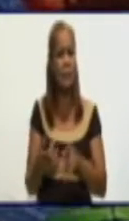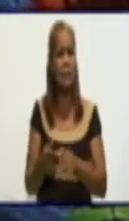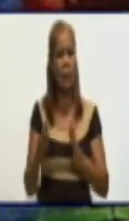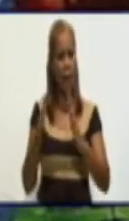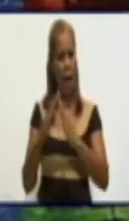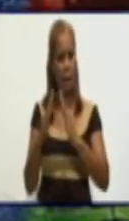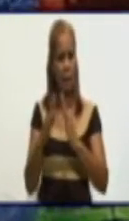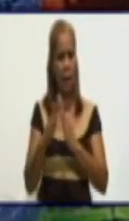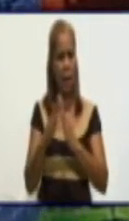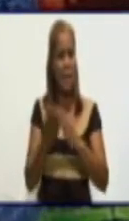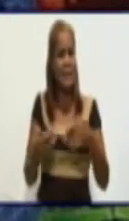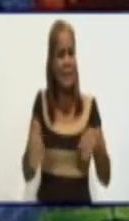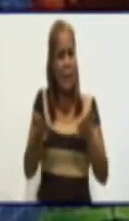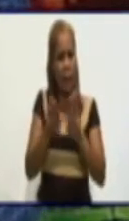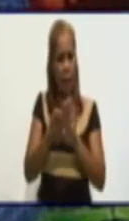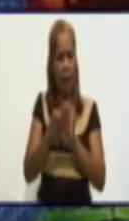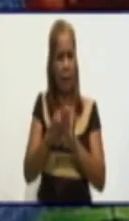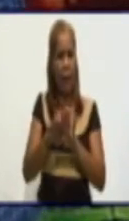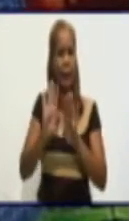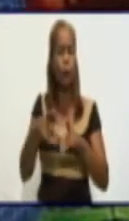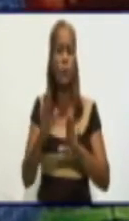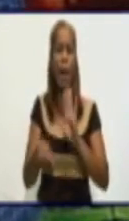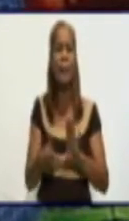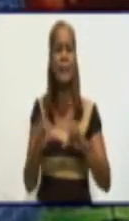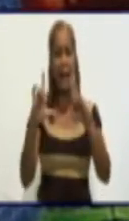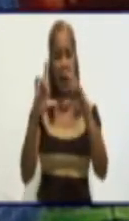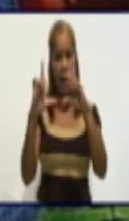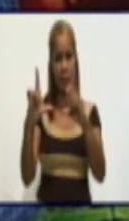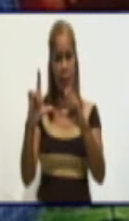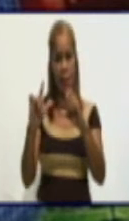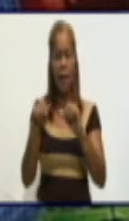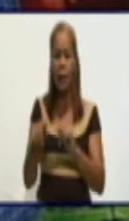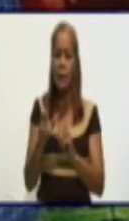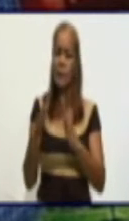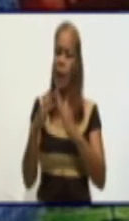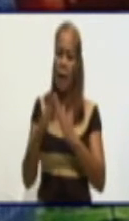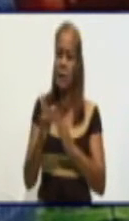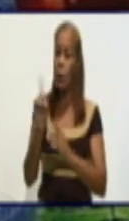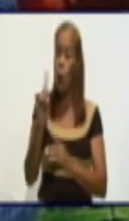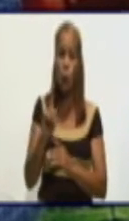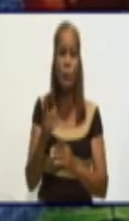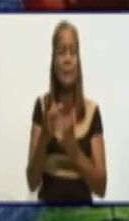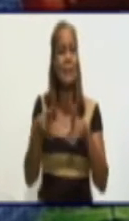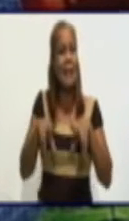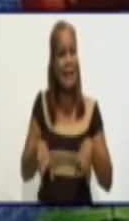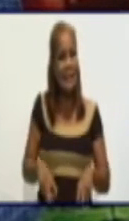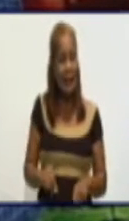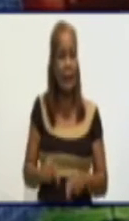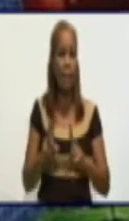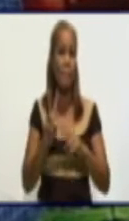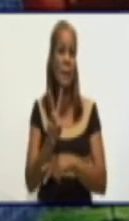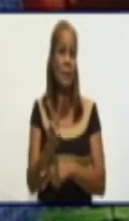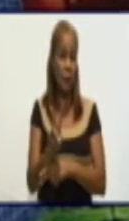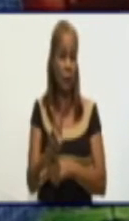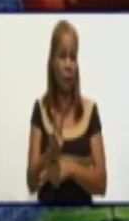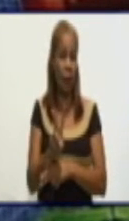cartel que dice en esta casa no se aceptan visitas y uno lo lee y a primera vista le es incómodo pero